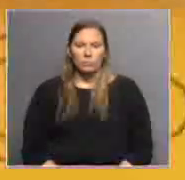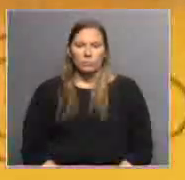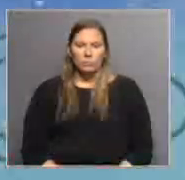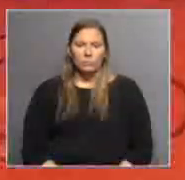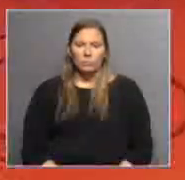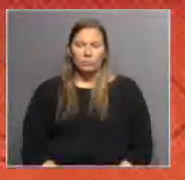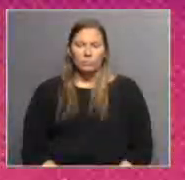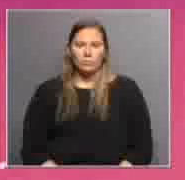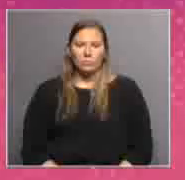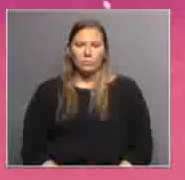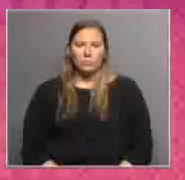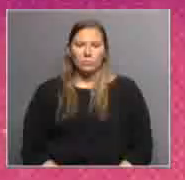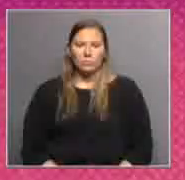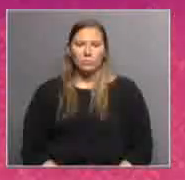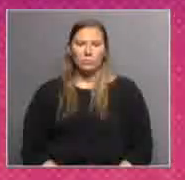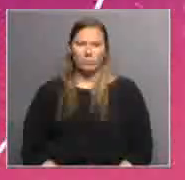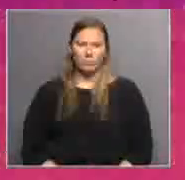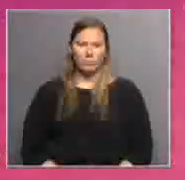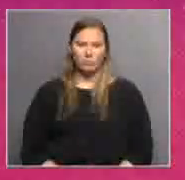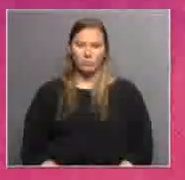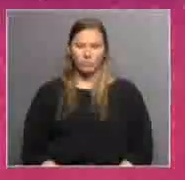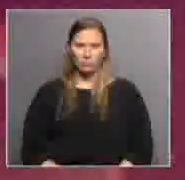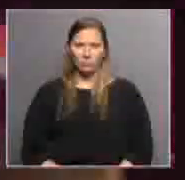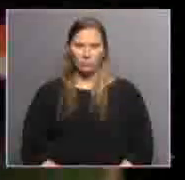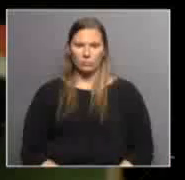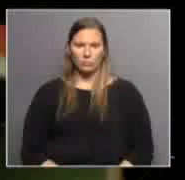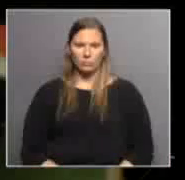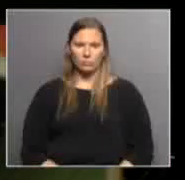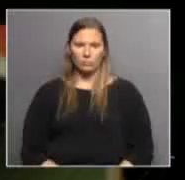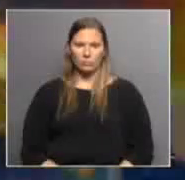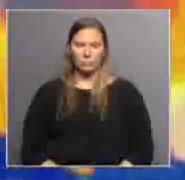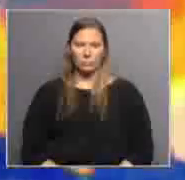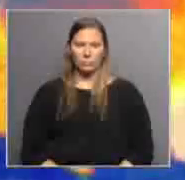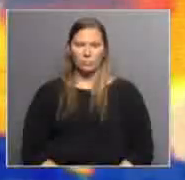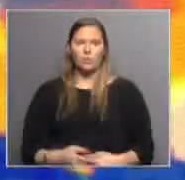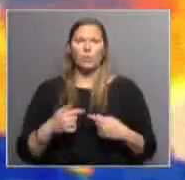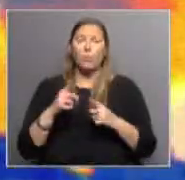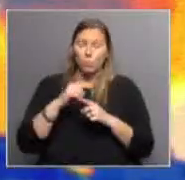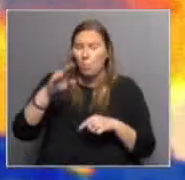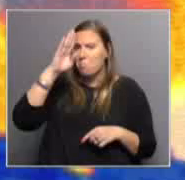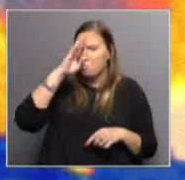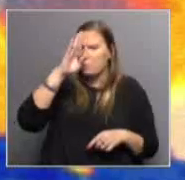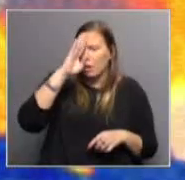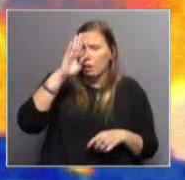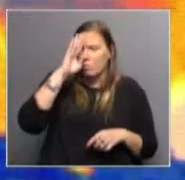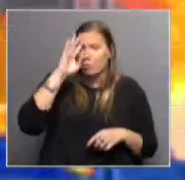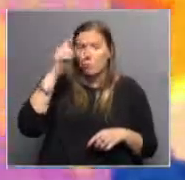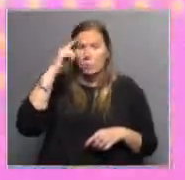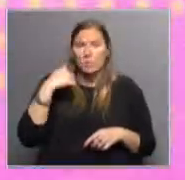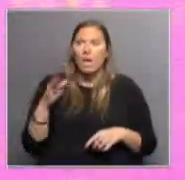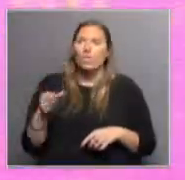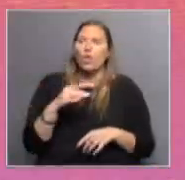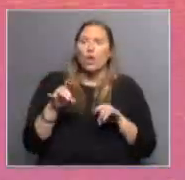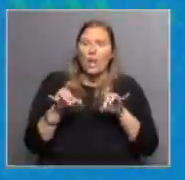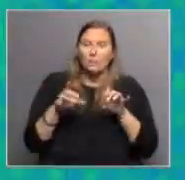¿Cómo va aprendiendo, porque claro, uno se piensa que todo lo